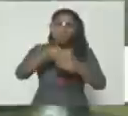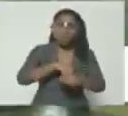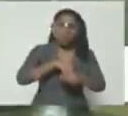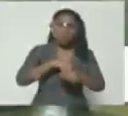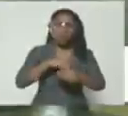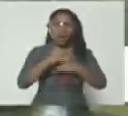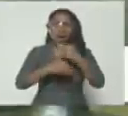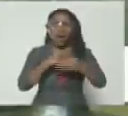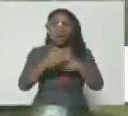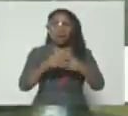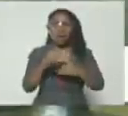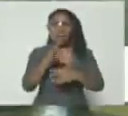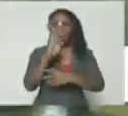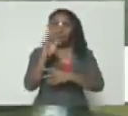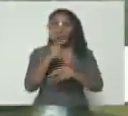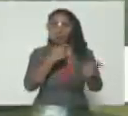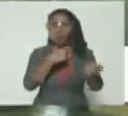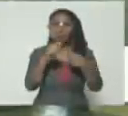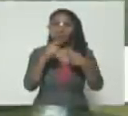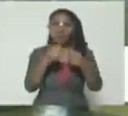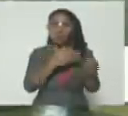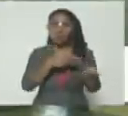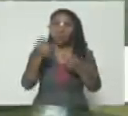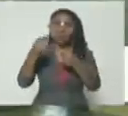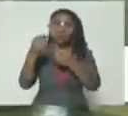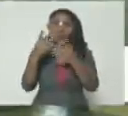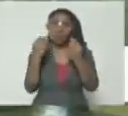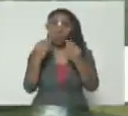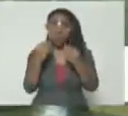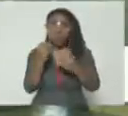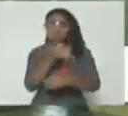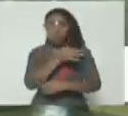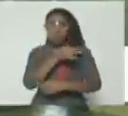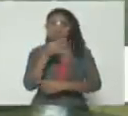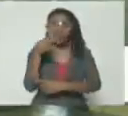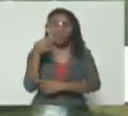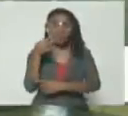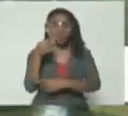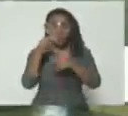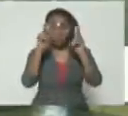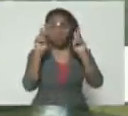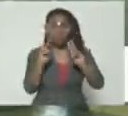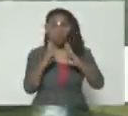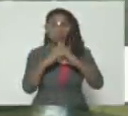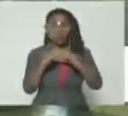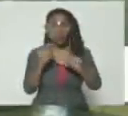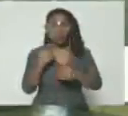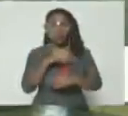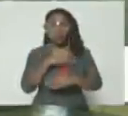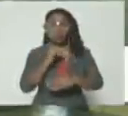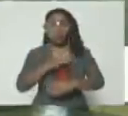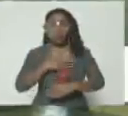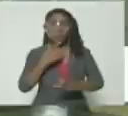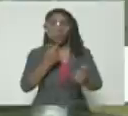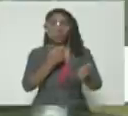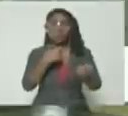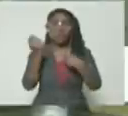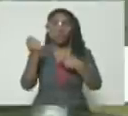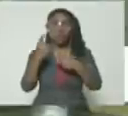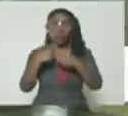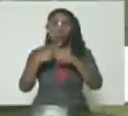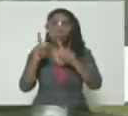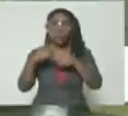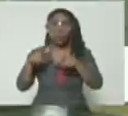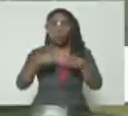la exportación del producto, con productos de mucha calidad y dando lo mejor de nosotros para poder llevar a otros